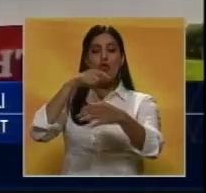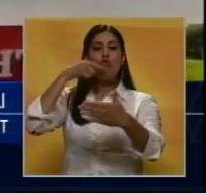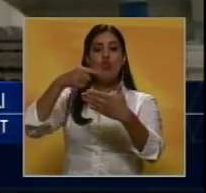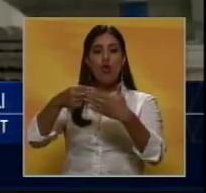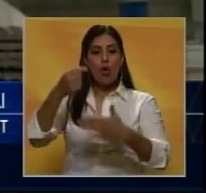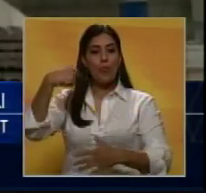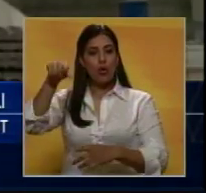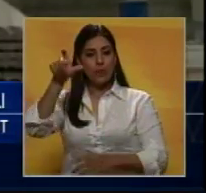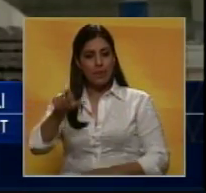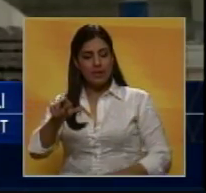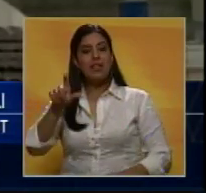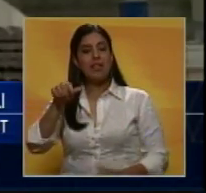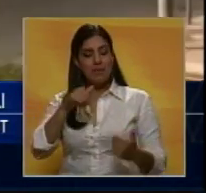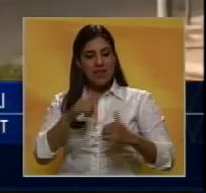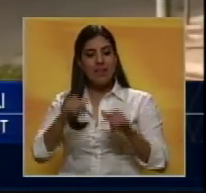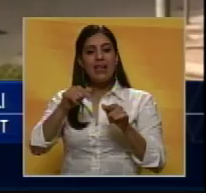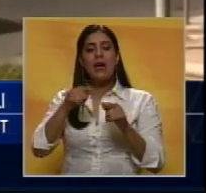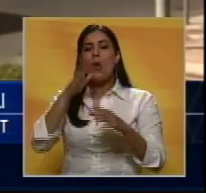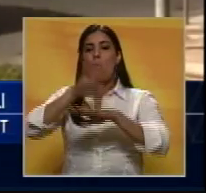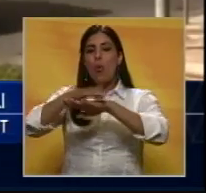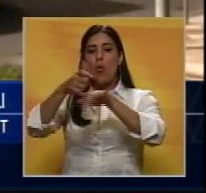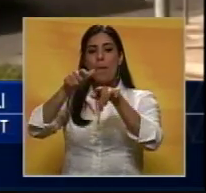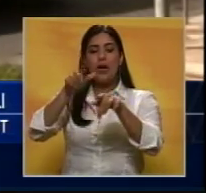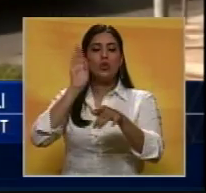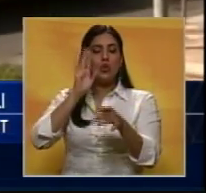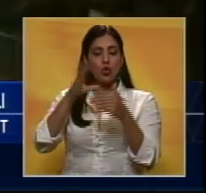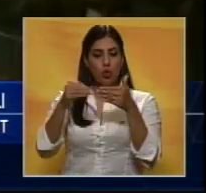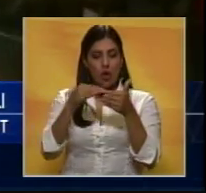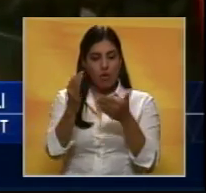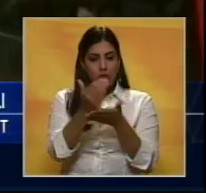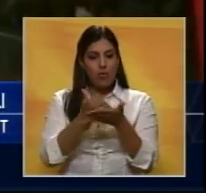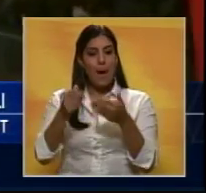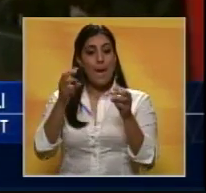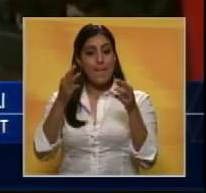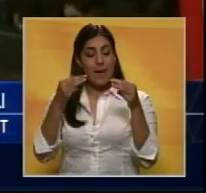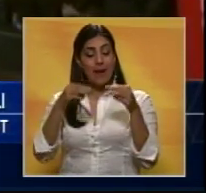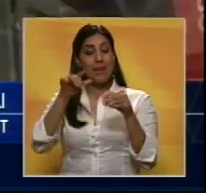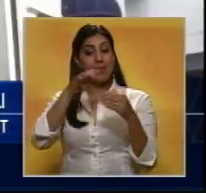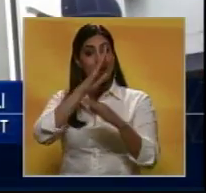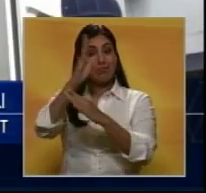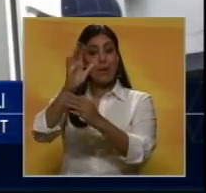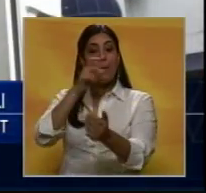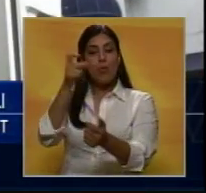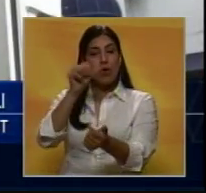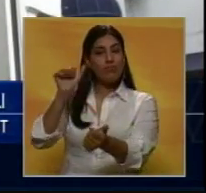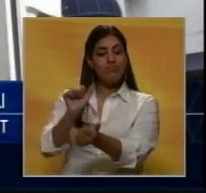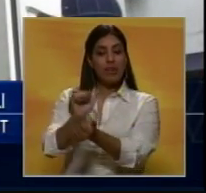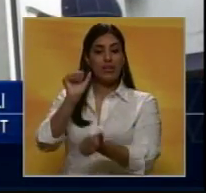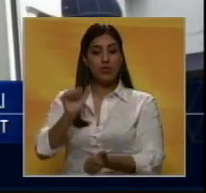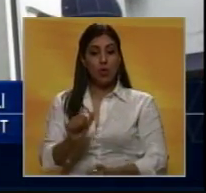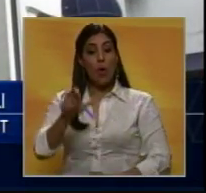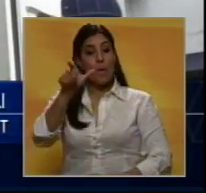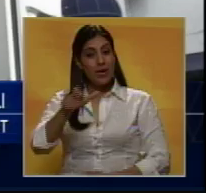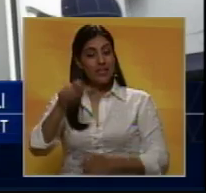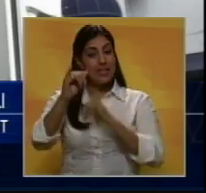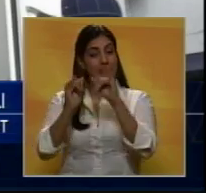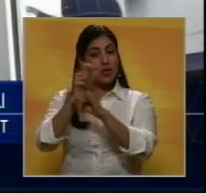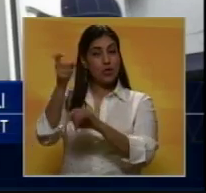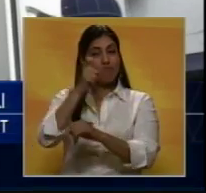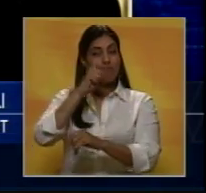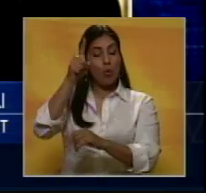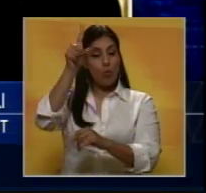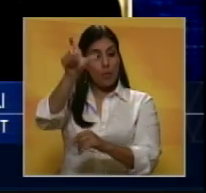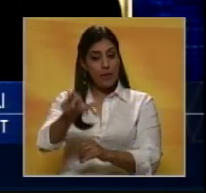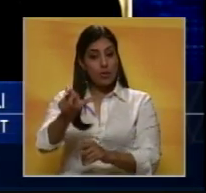de Martinelli Linares, quien es imputado por el blanqueo de capitales en Panamá y sobre quien pesa una orden de búsqueda y captura